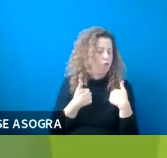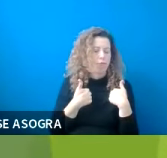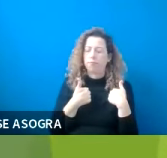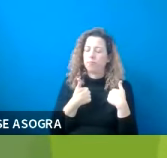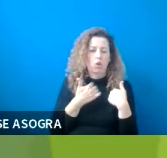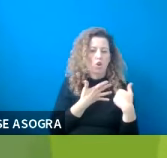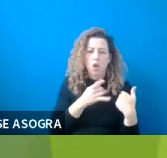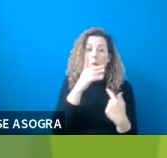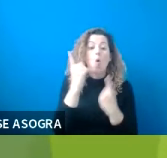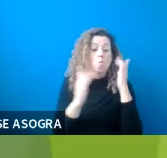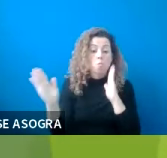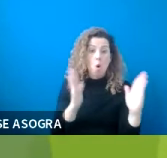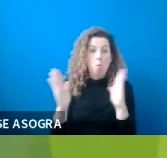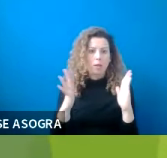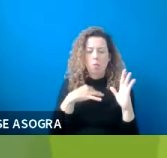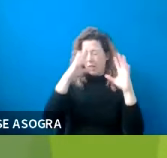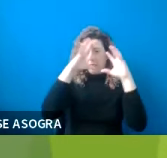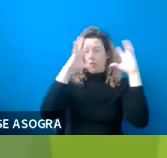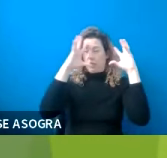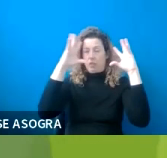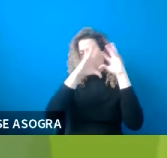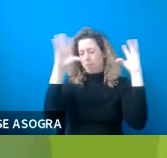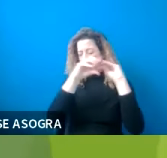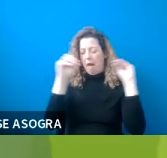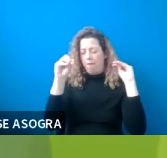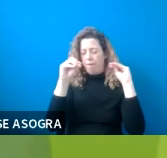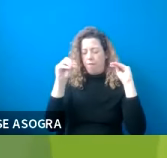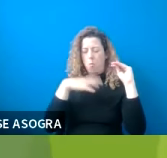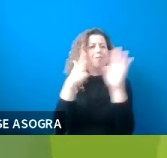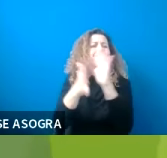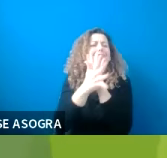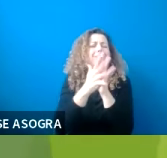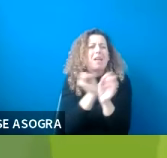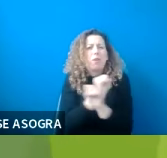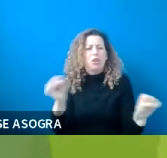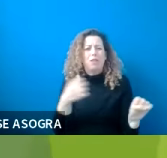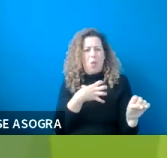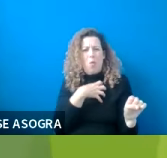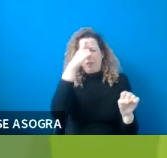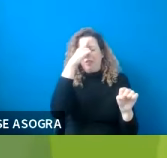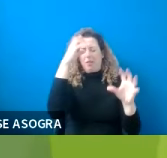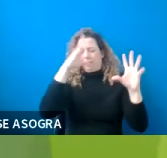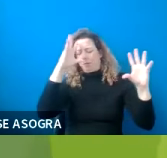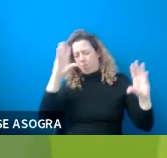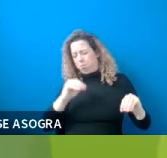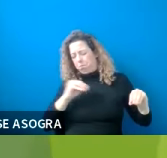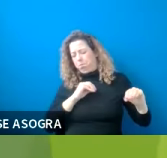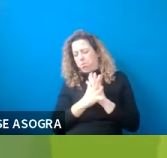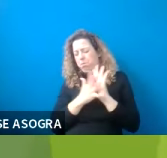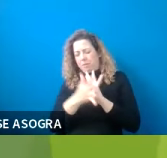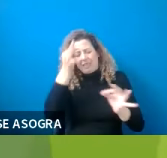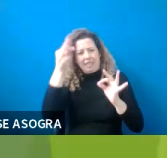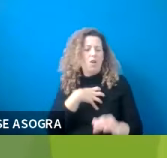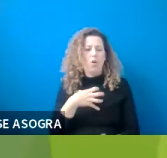Porque habrá momentos que se me nuble tanto la mente que seré incapaz de explicar lo que se me pasa con exactitud.